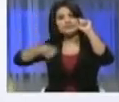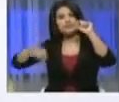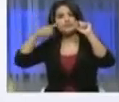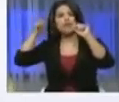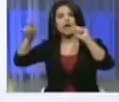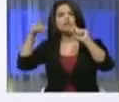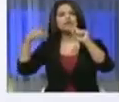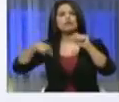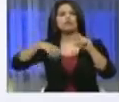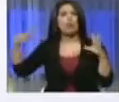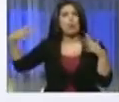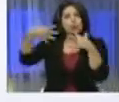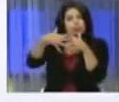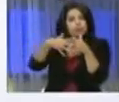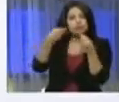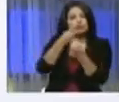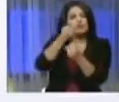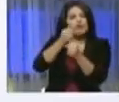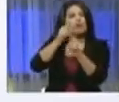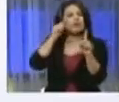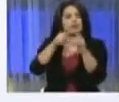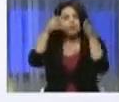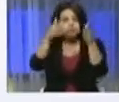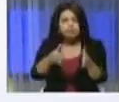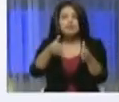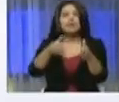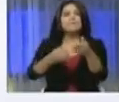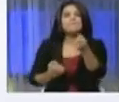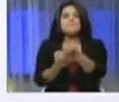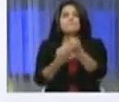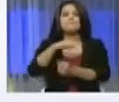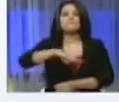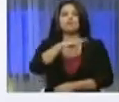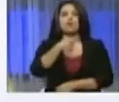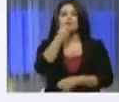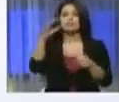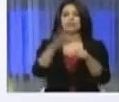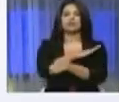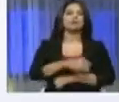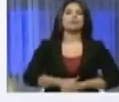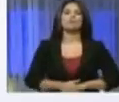abastecimiento soberano y a la agenda económica bolivariana. Pero decía esto porque están nuestros hermanos chinos,